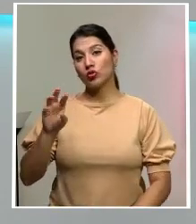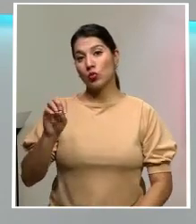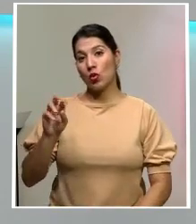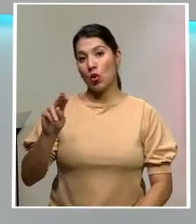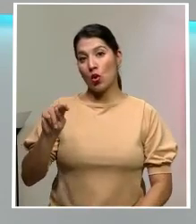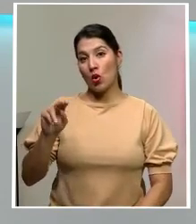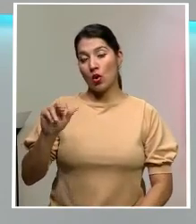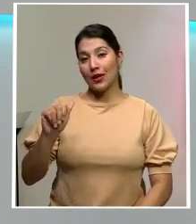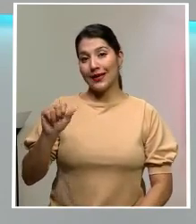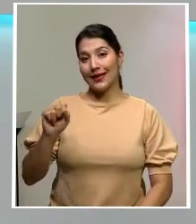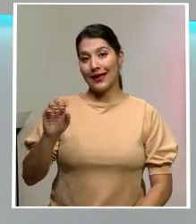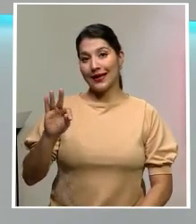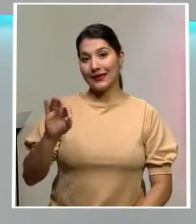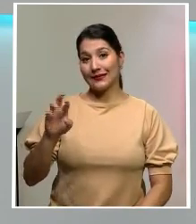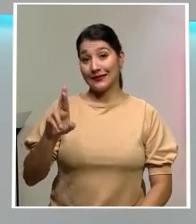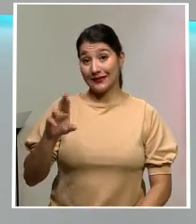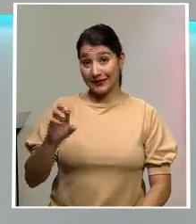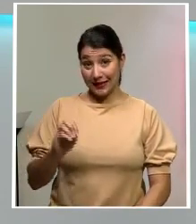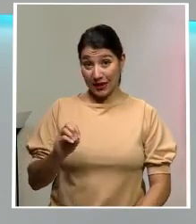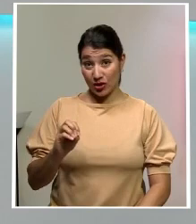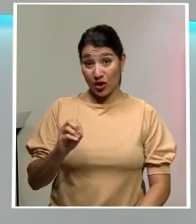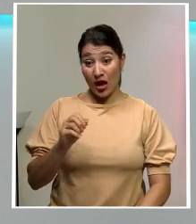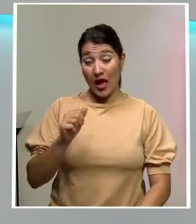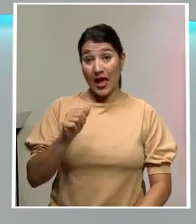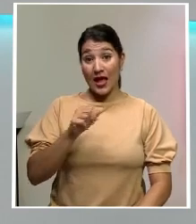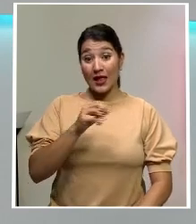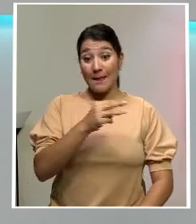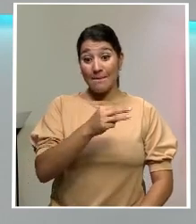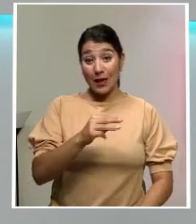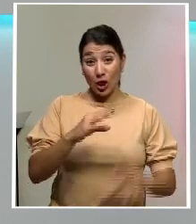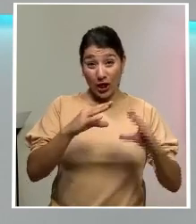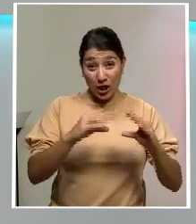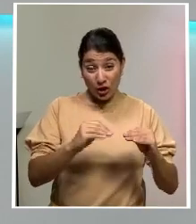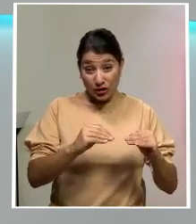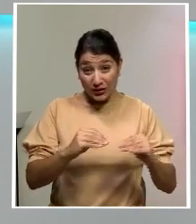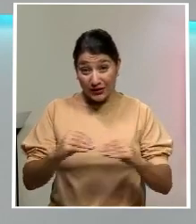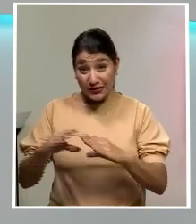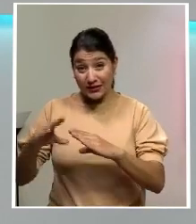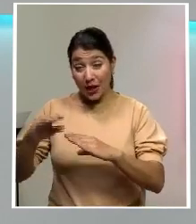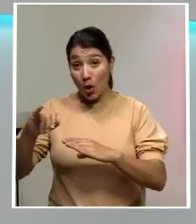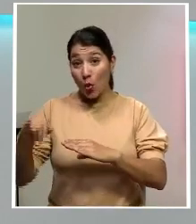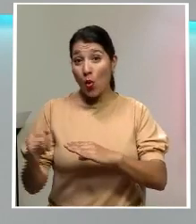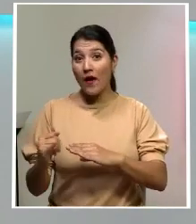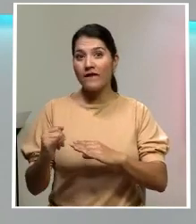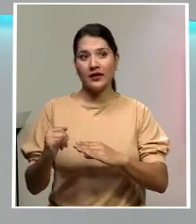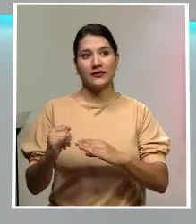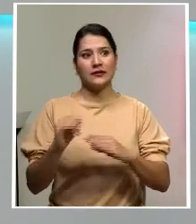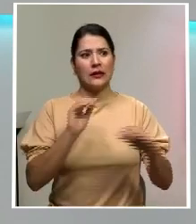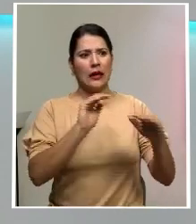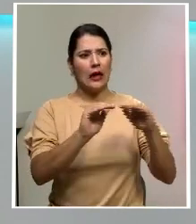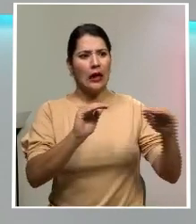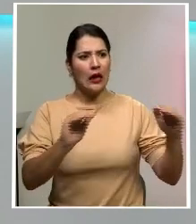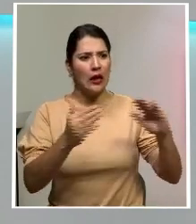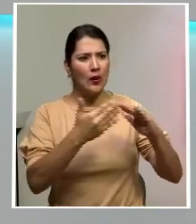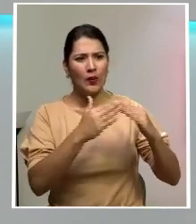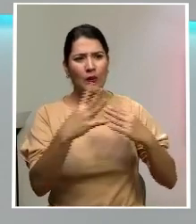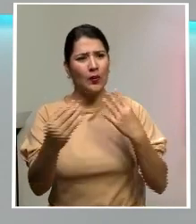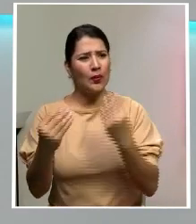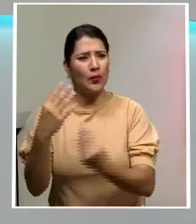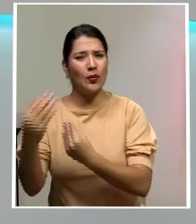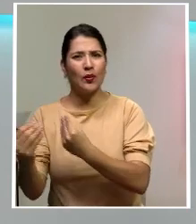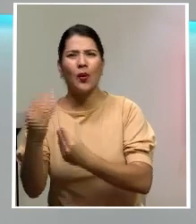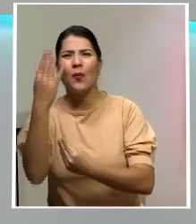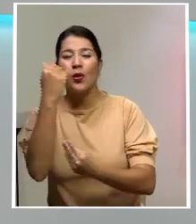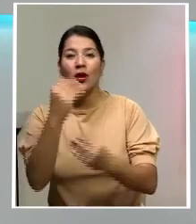fueron evacuados en la noche del miércoles al jueves por un enorme incendio forestal en la costa